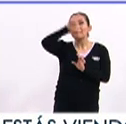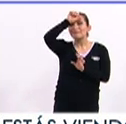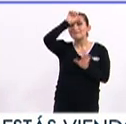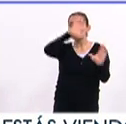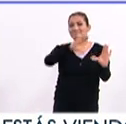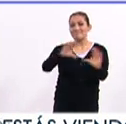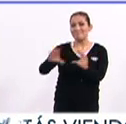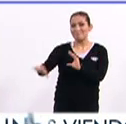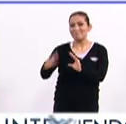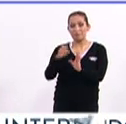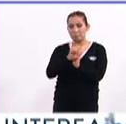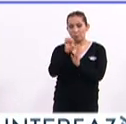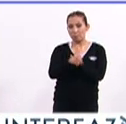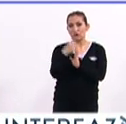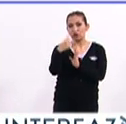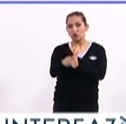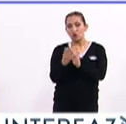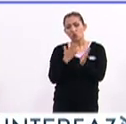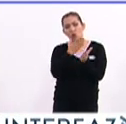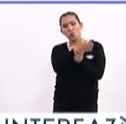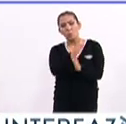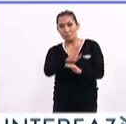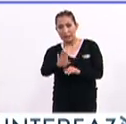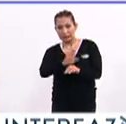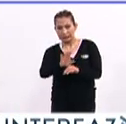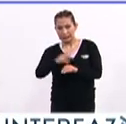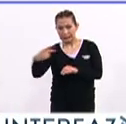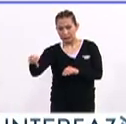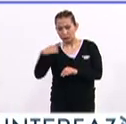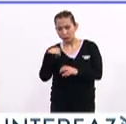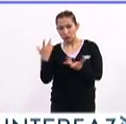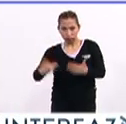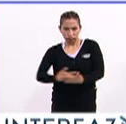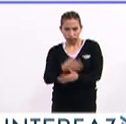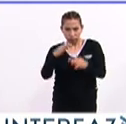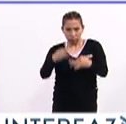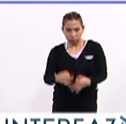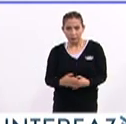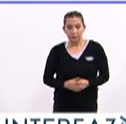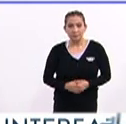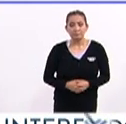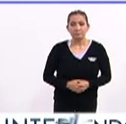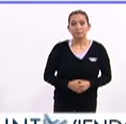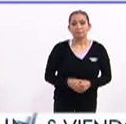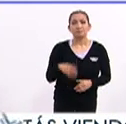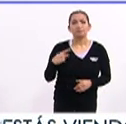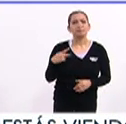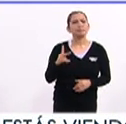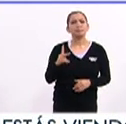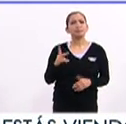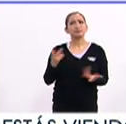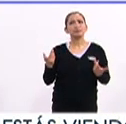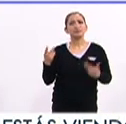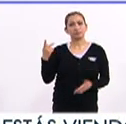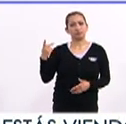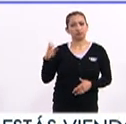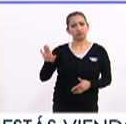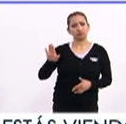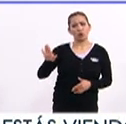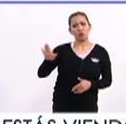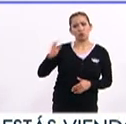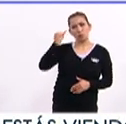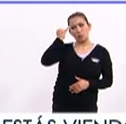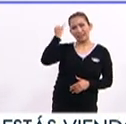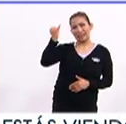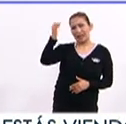alfabetización, en el caso de su incursión en Brasil, de donde es originario, pero su